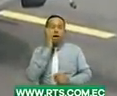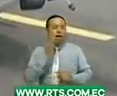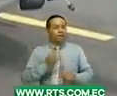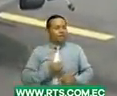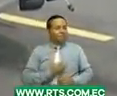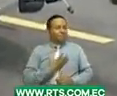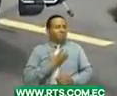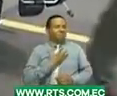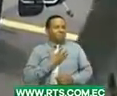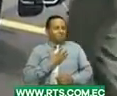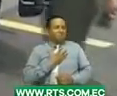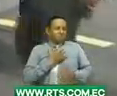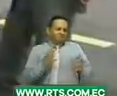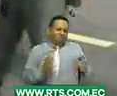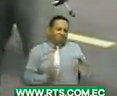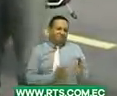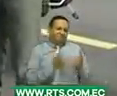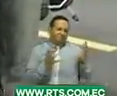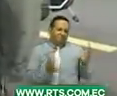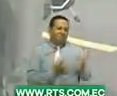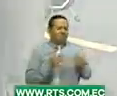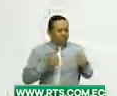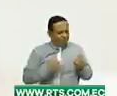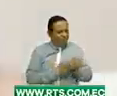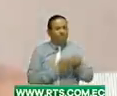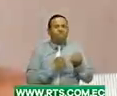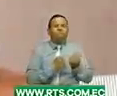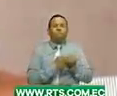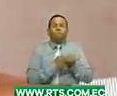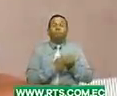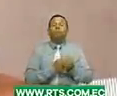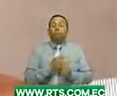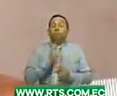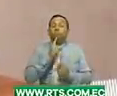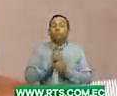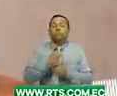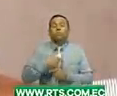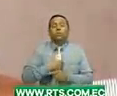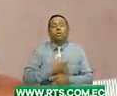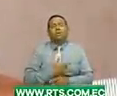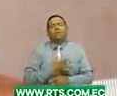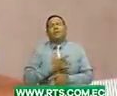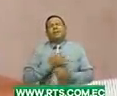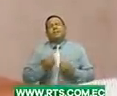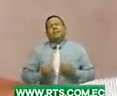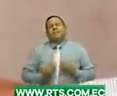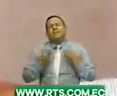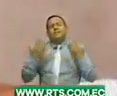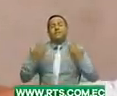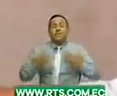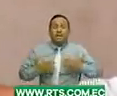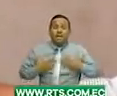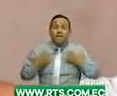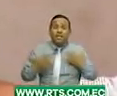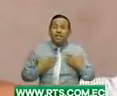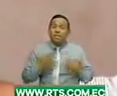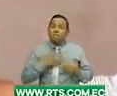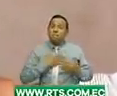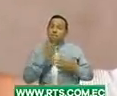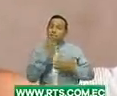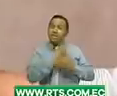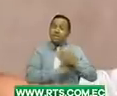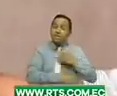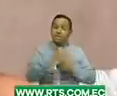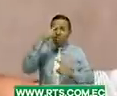impulsándolo hacia la conquista de sus sueños. Sí, realmente sí, me siento muy feliz de haber cumplido el sueño de mi hijo,